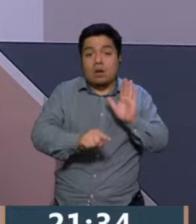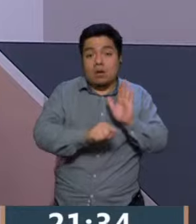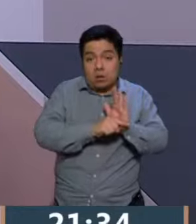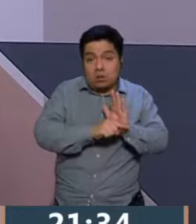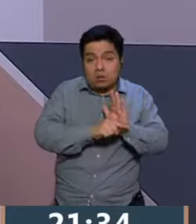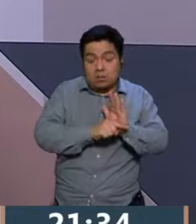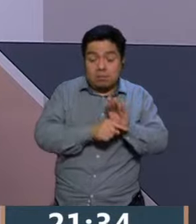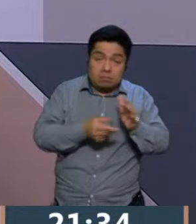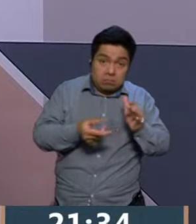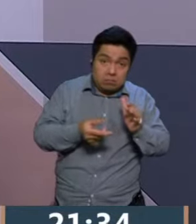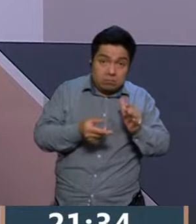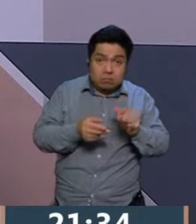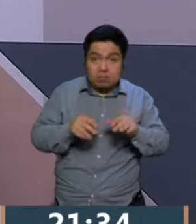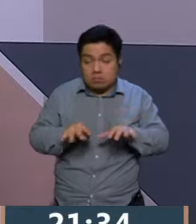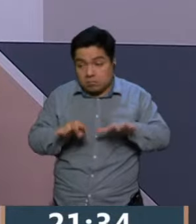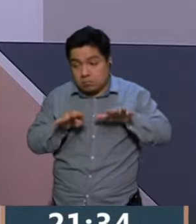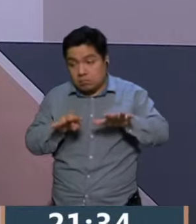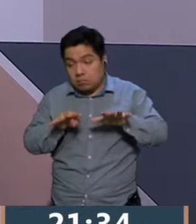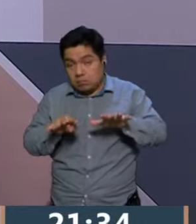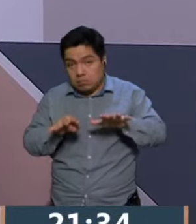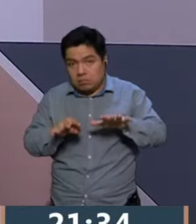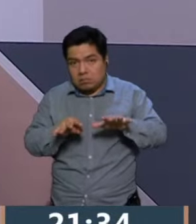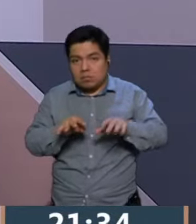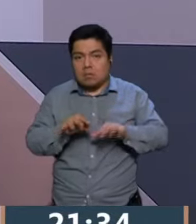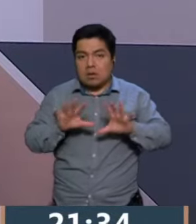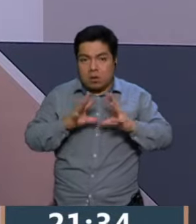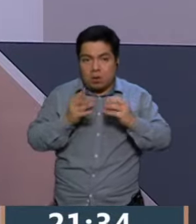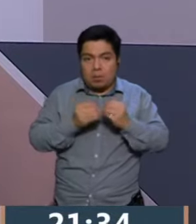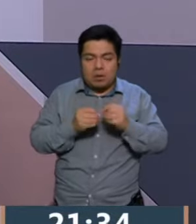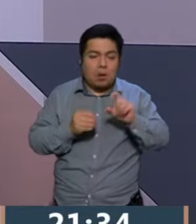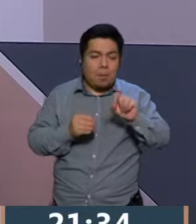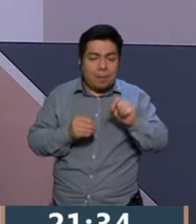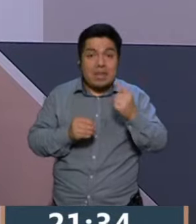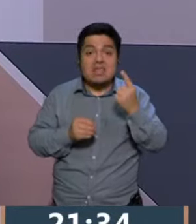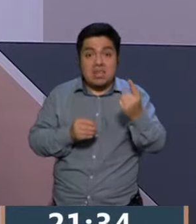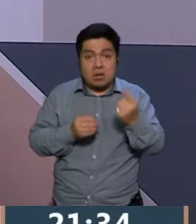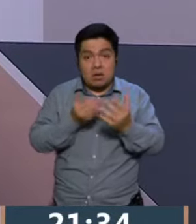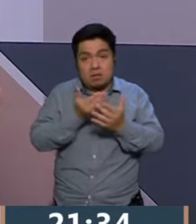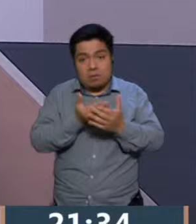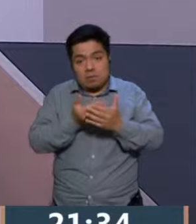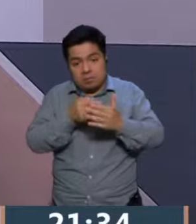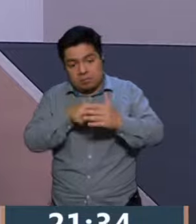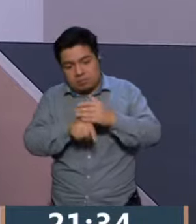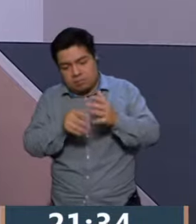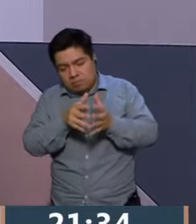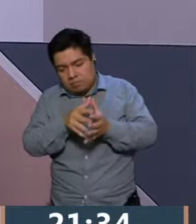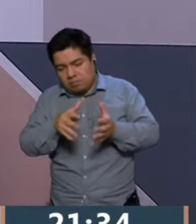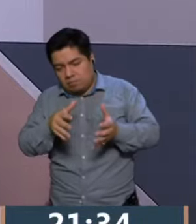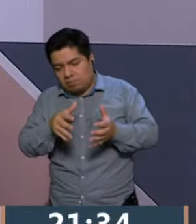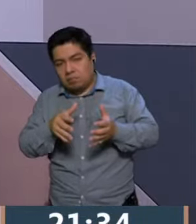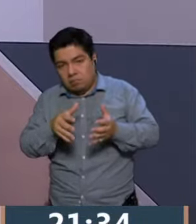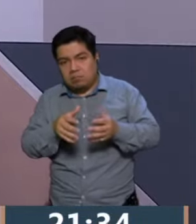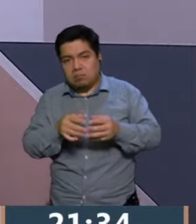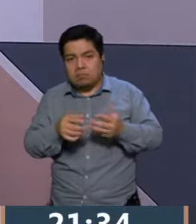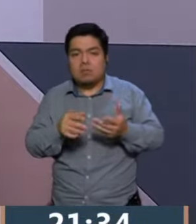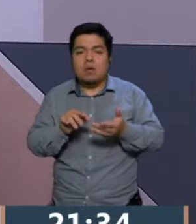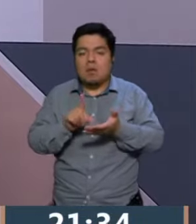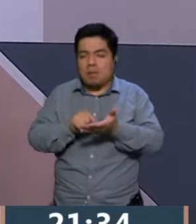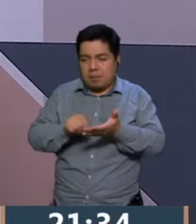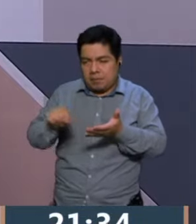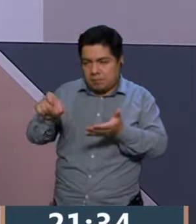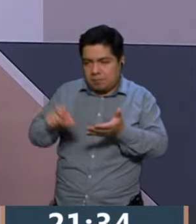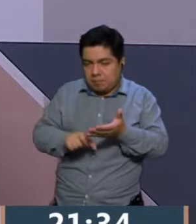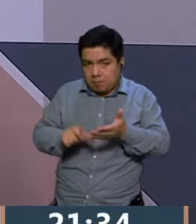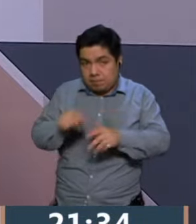Entonces, de 21 publicaciones que fueron sujetas a consideración en la sesión de quejas, hubo un grueso de publicaciones vinculadas con estos